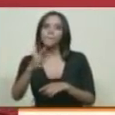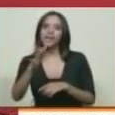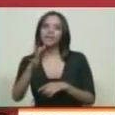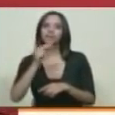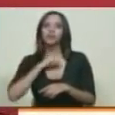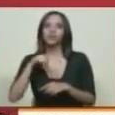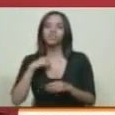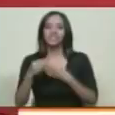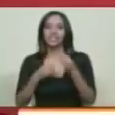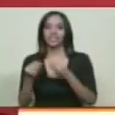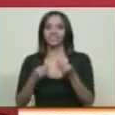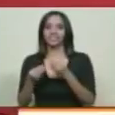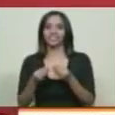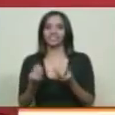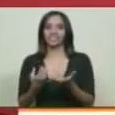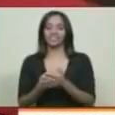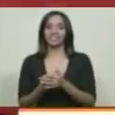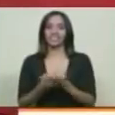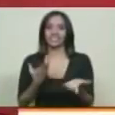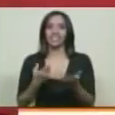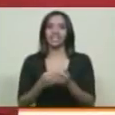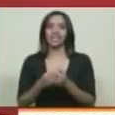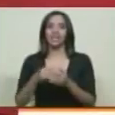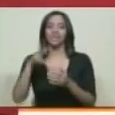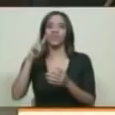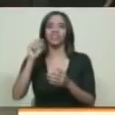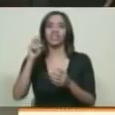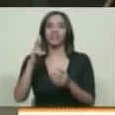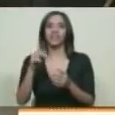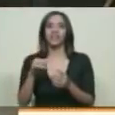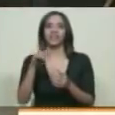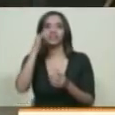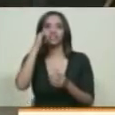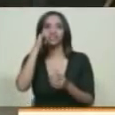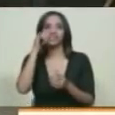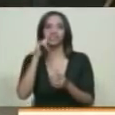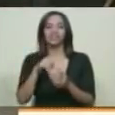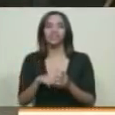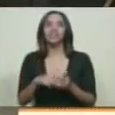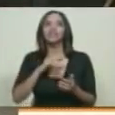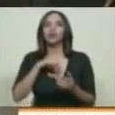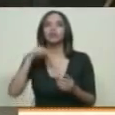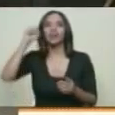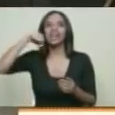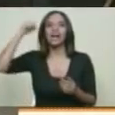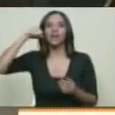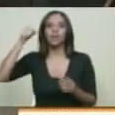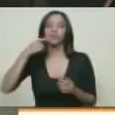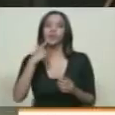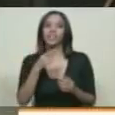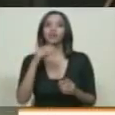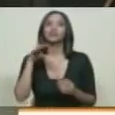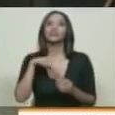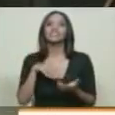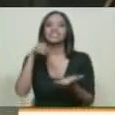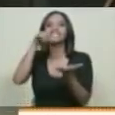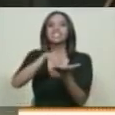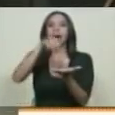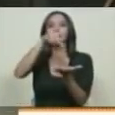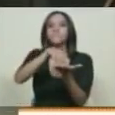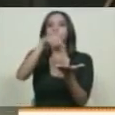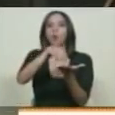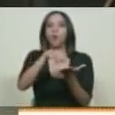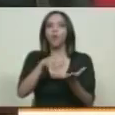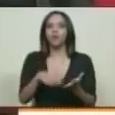denuncia que grabamos desde aquí, del balconcito de BTV. Pero es que por aquí en el departamento sacan todo. Y nosotros grabamos y nos dijeron sapo. Inclusive aquí salieron unos cuantos